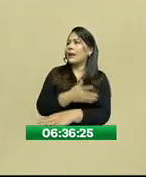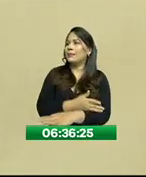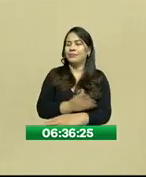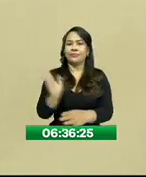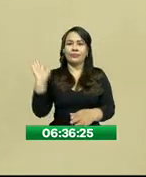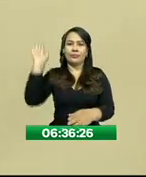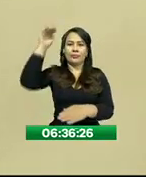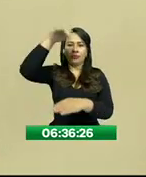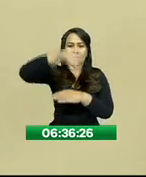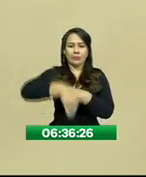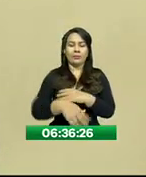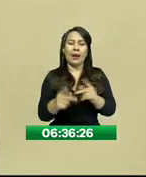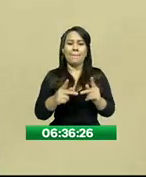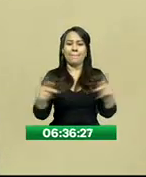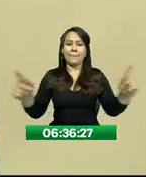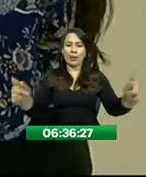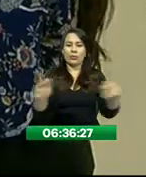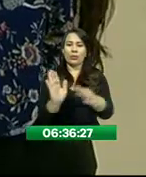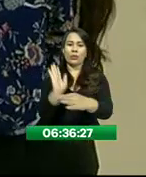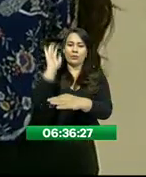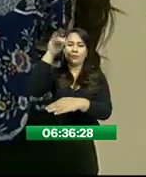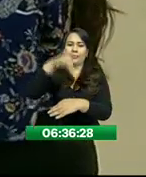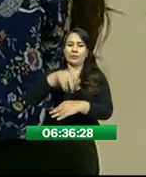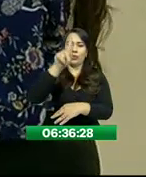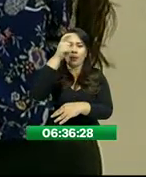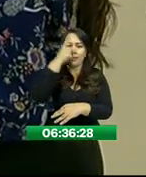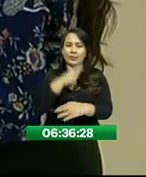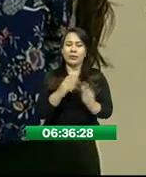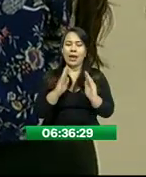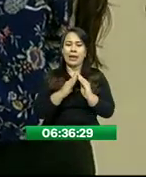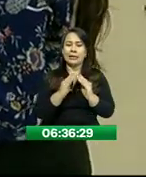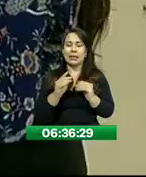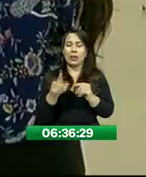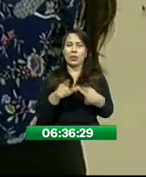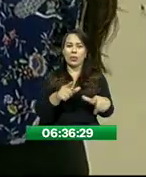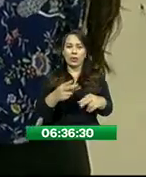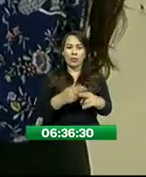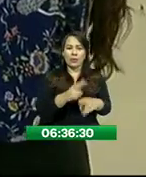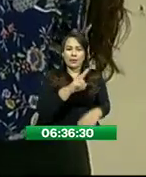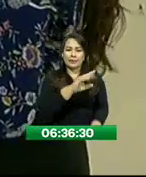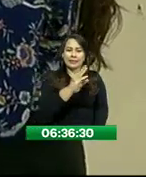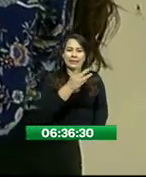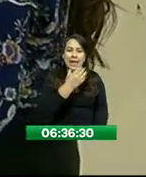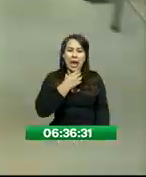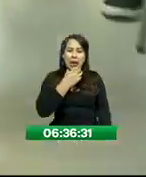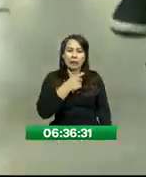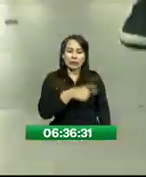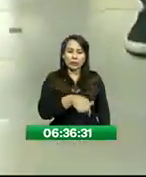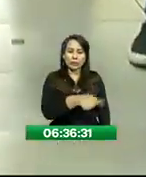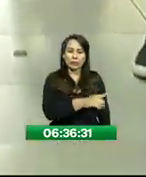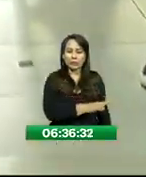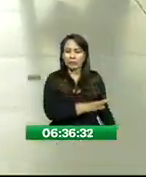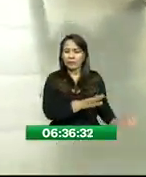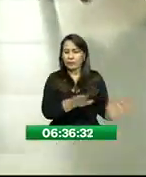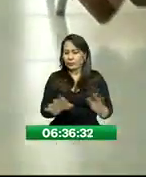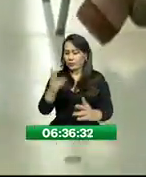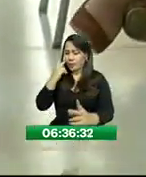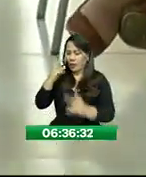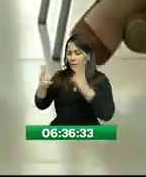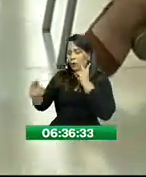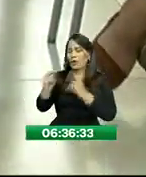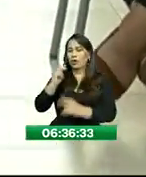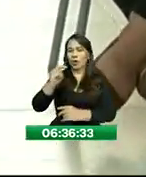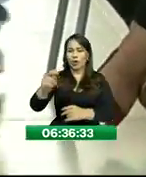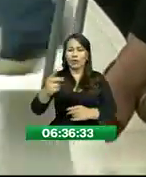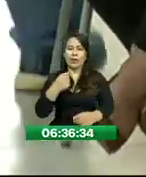atrás del terreno, que era una cerca de caña. Un morador de la cooperativa 26 de agosto de Monte Sinaí, noroeste de la urbe,